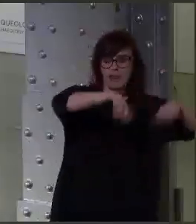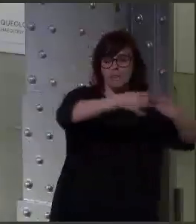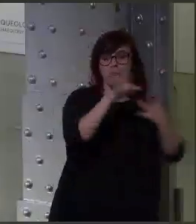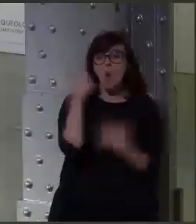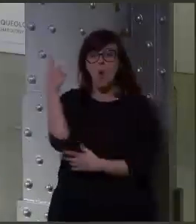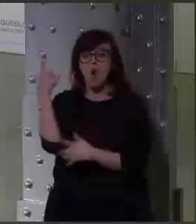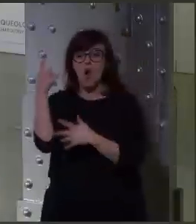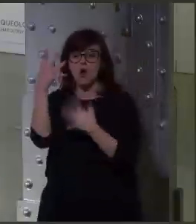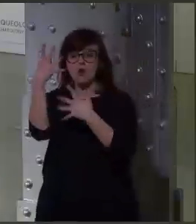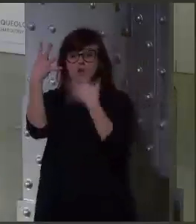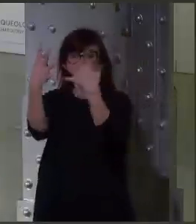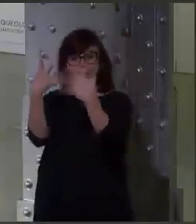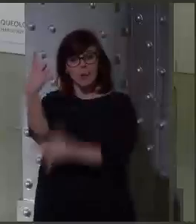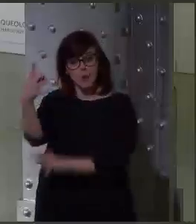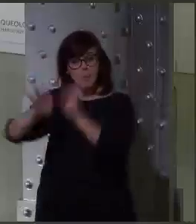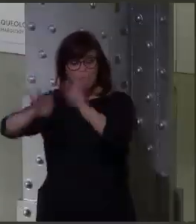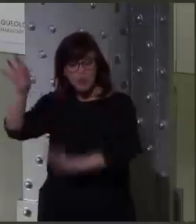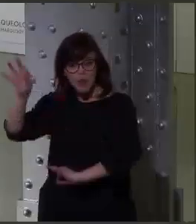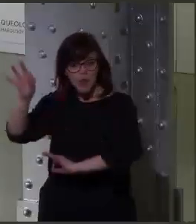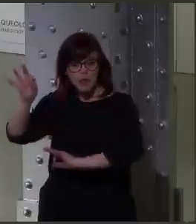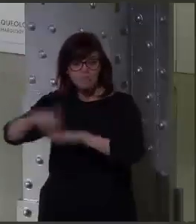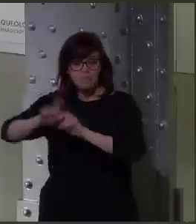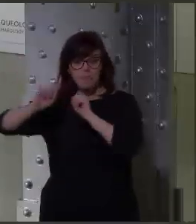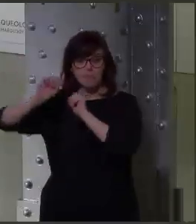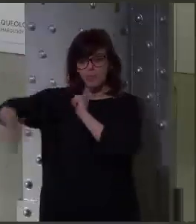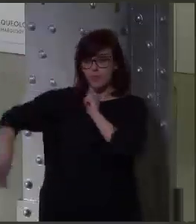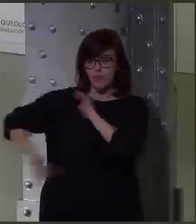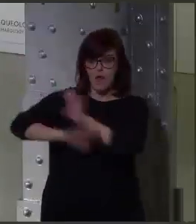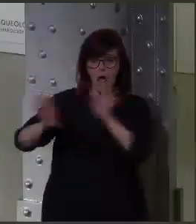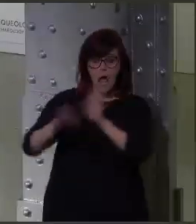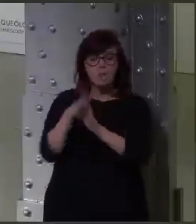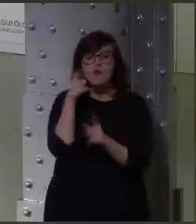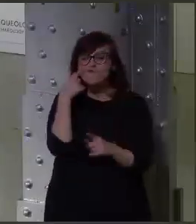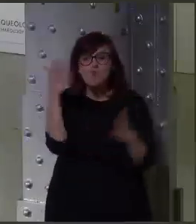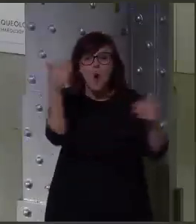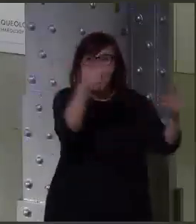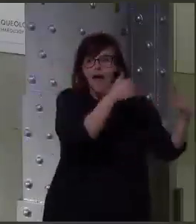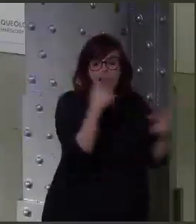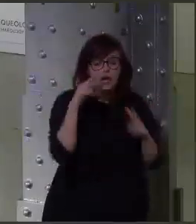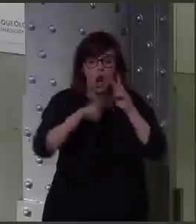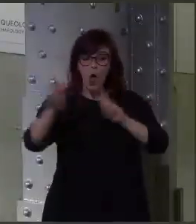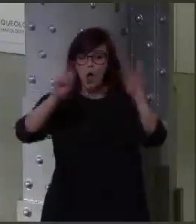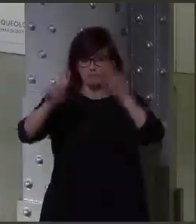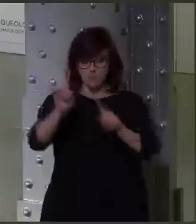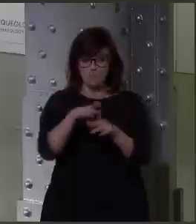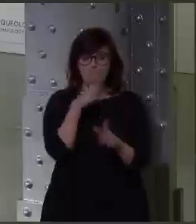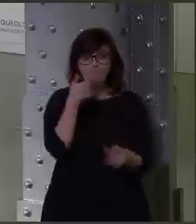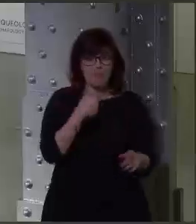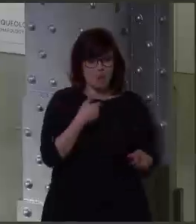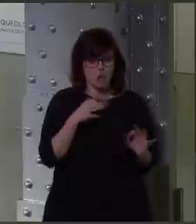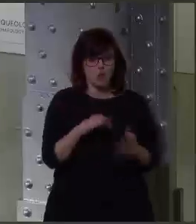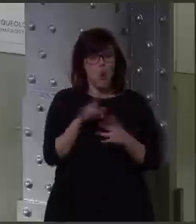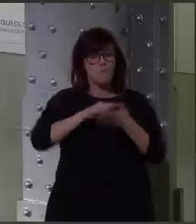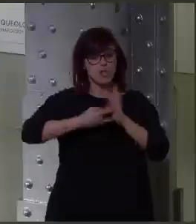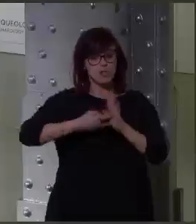que acaba aquí. Lo tenemos en todos lados, no lo vemos. Otro día me han pedido para